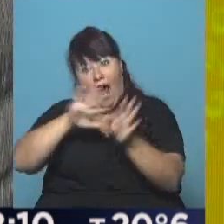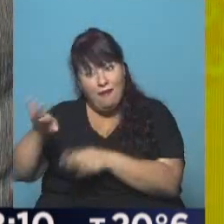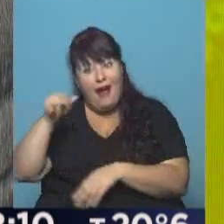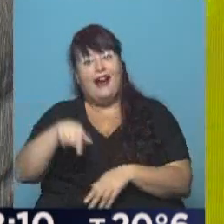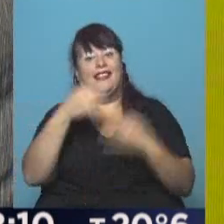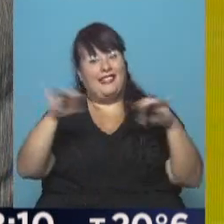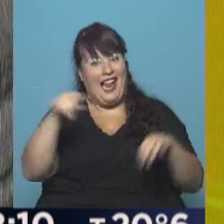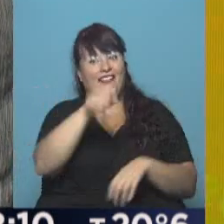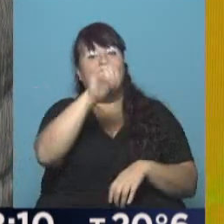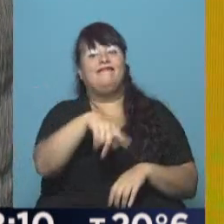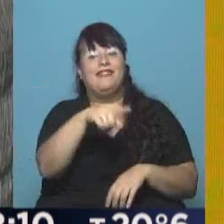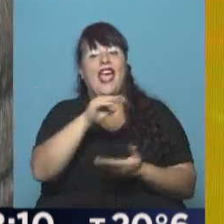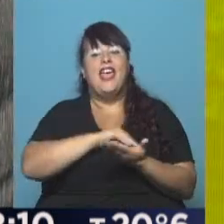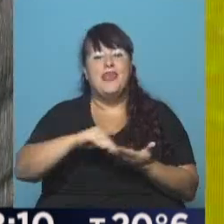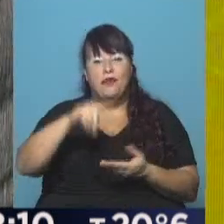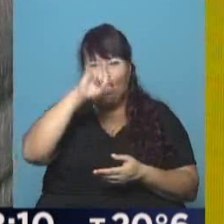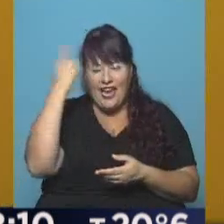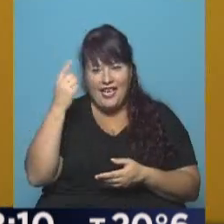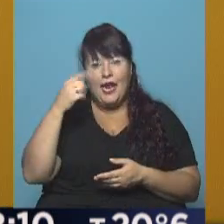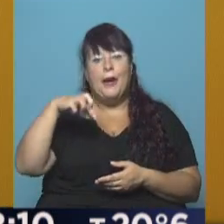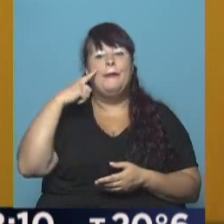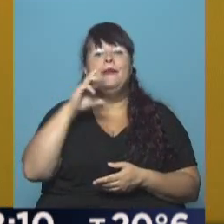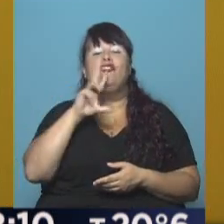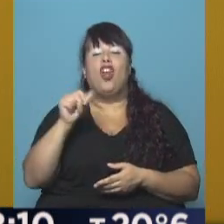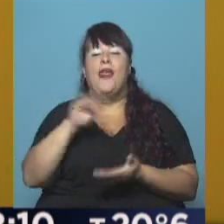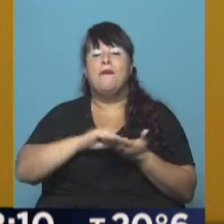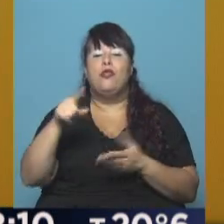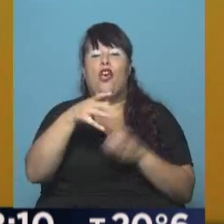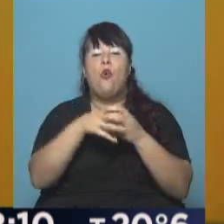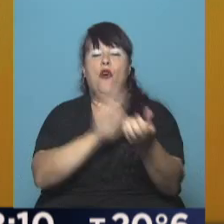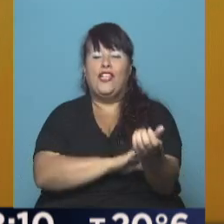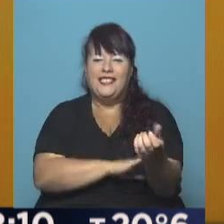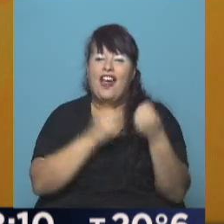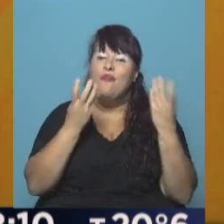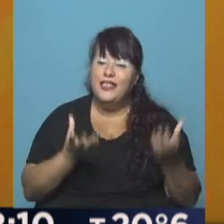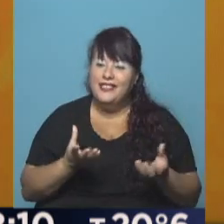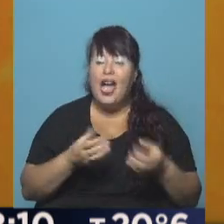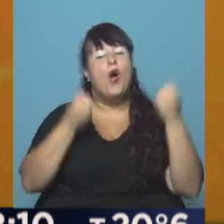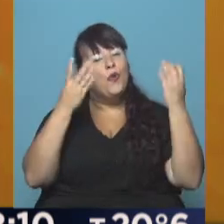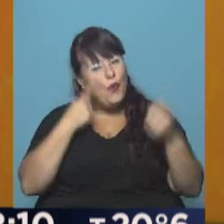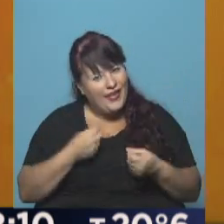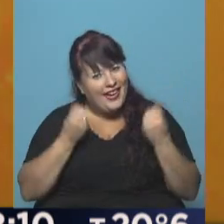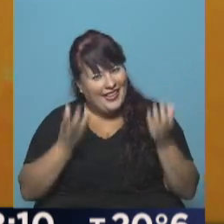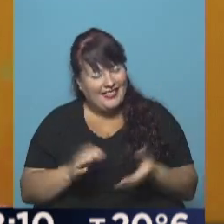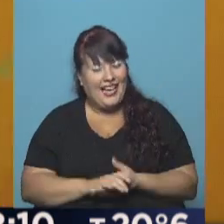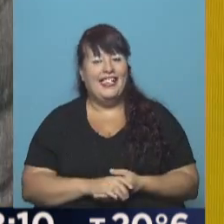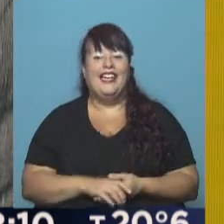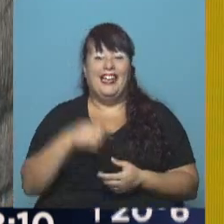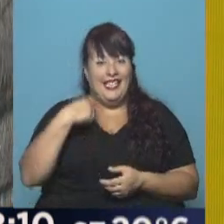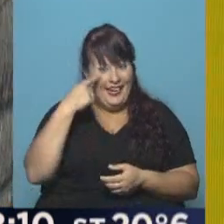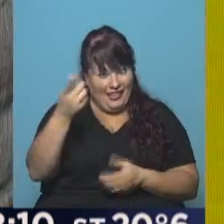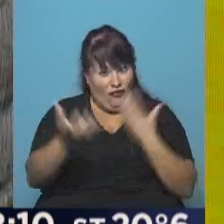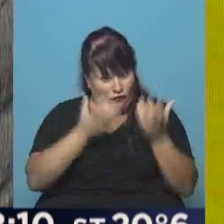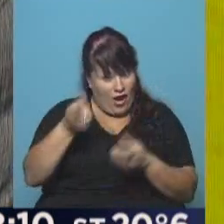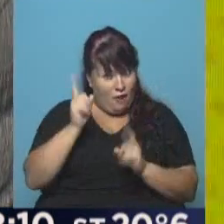está junto a nosotros el diputado nacional néstor pitrola diputado del frente de izquierda cómo le va el